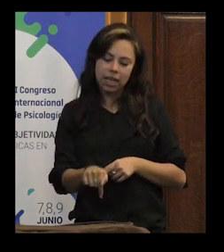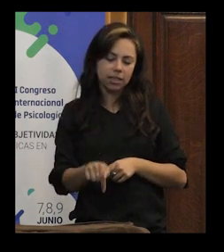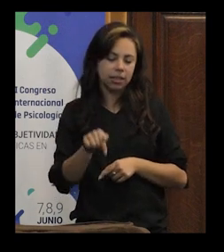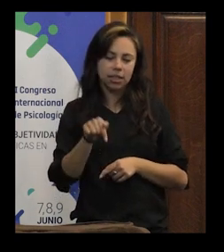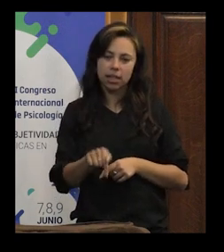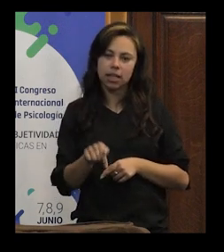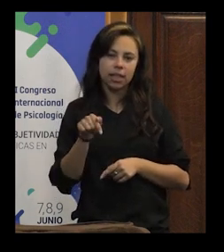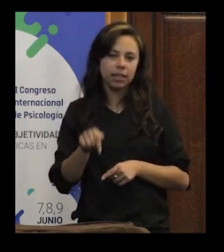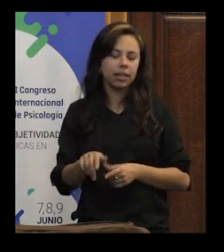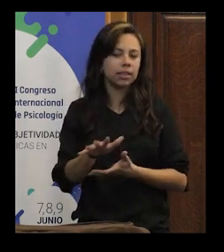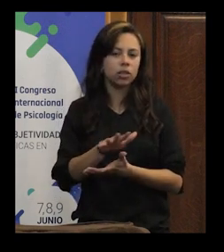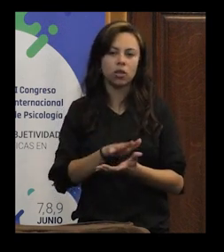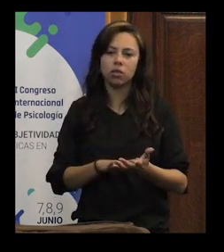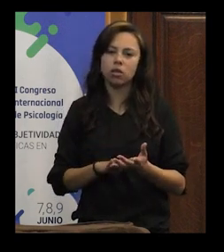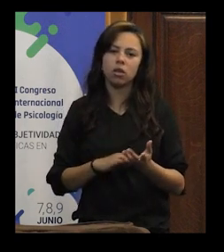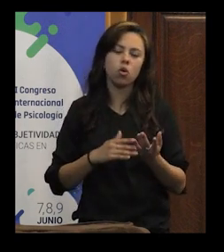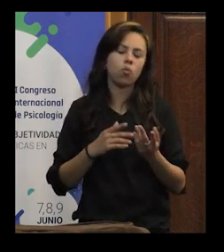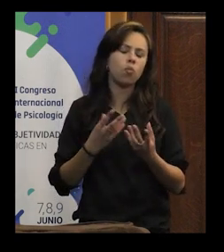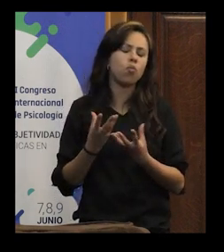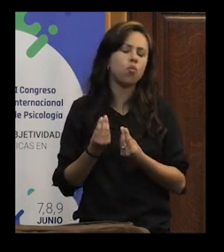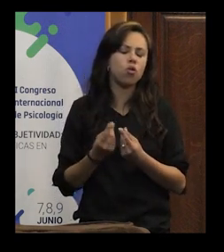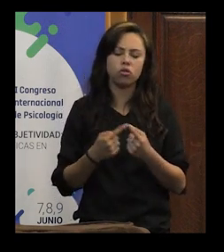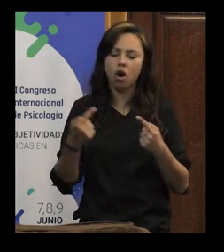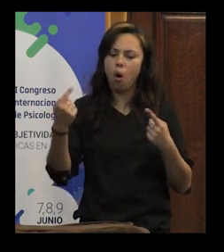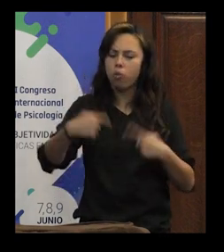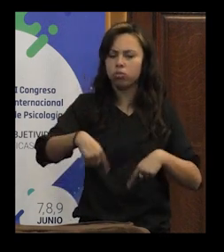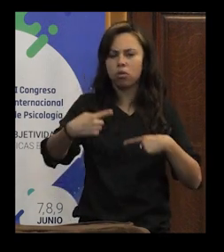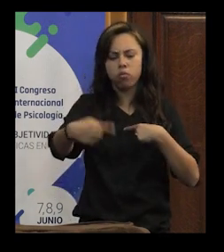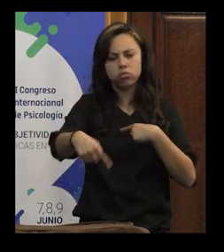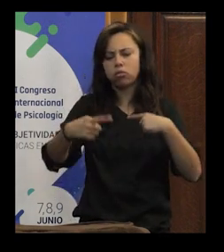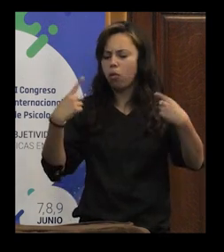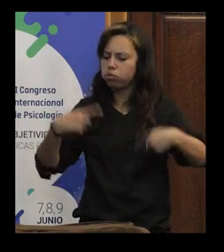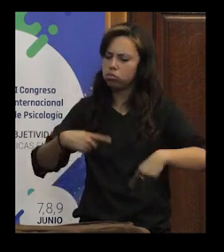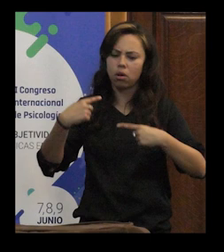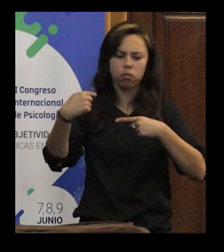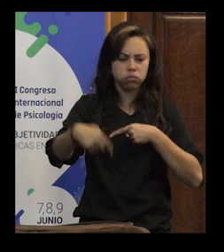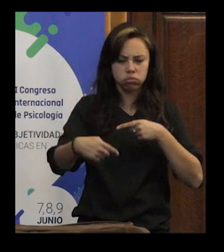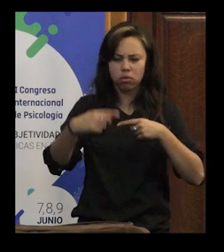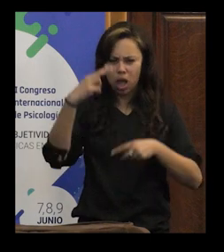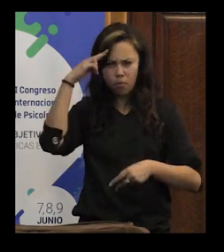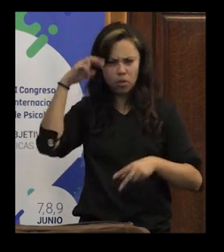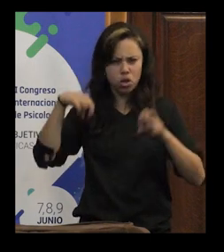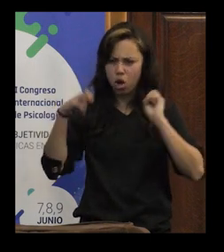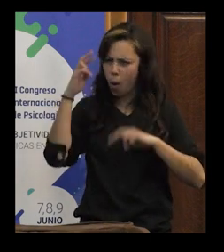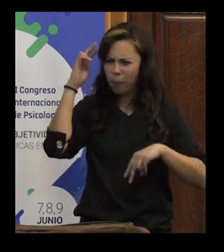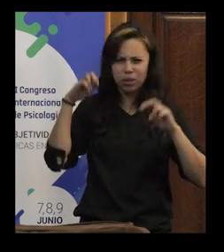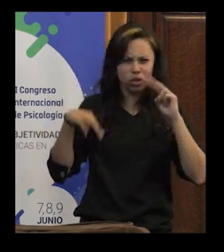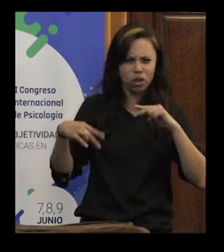impregnado de controversias basadas en la contraposición